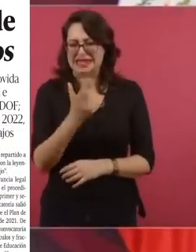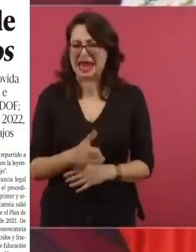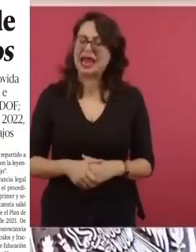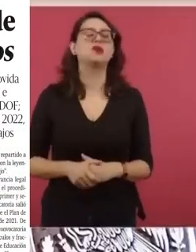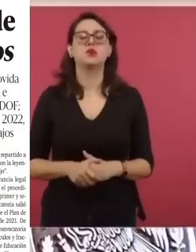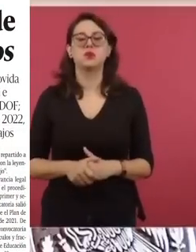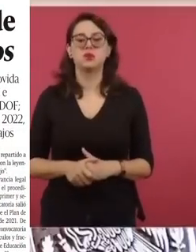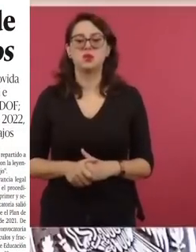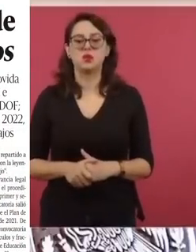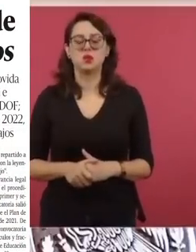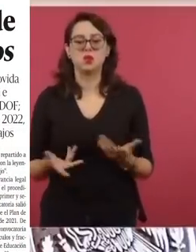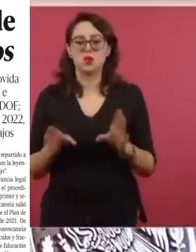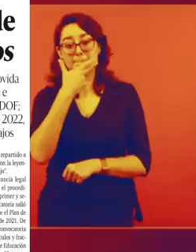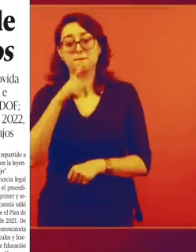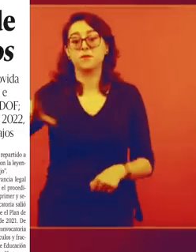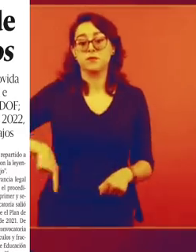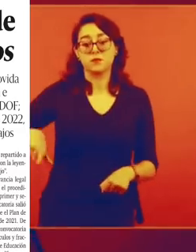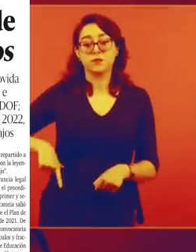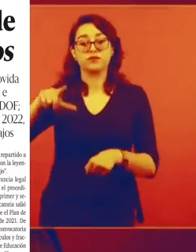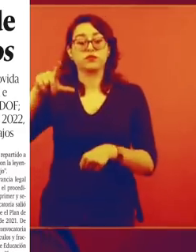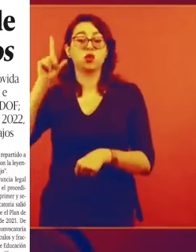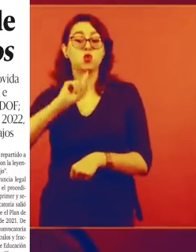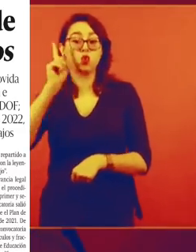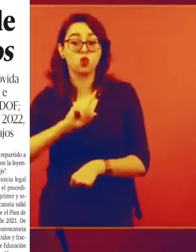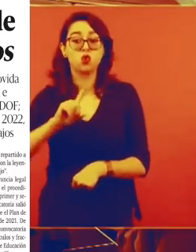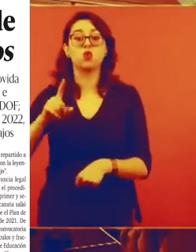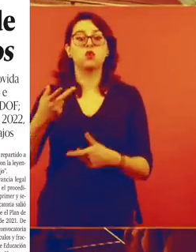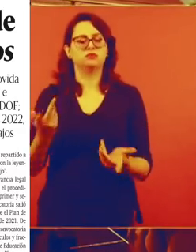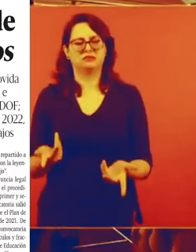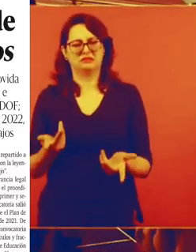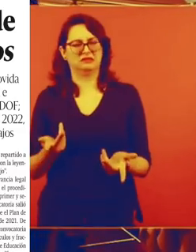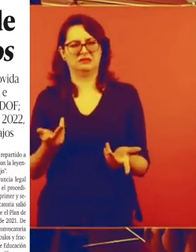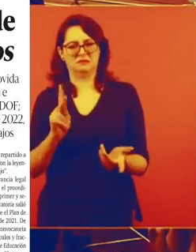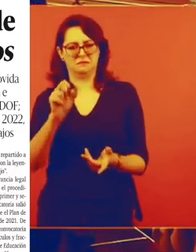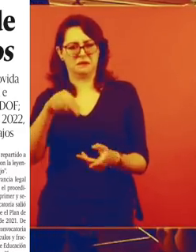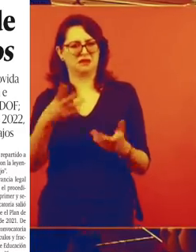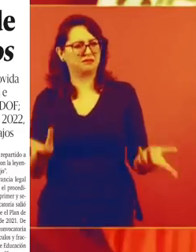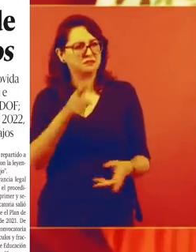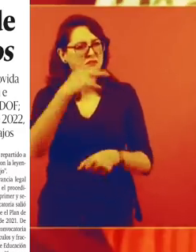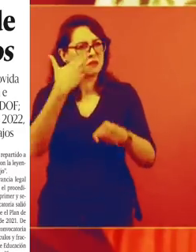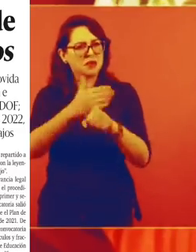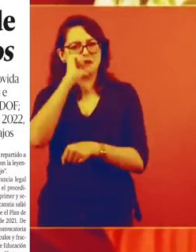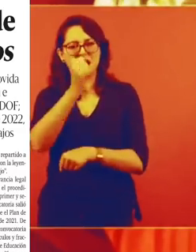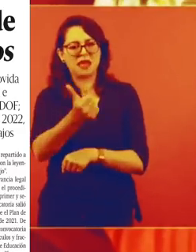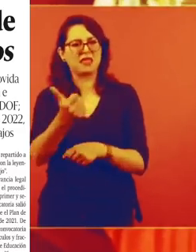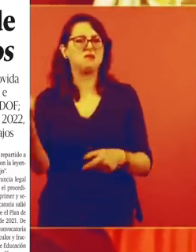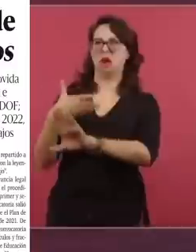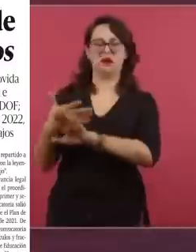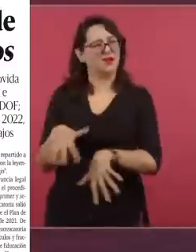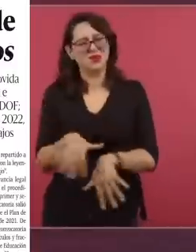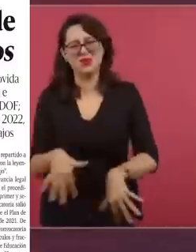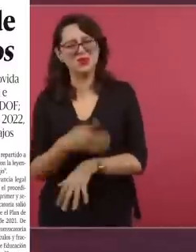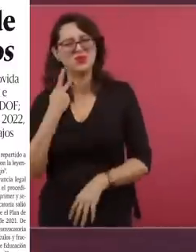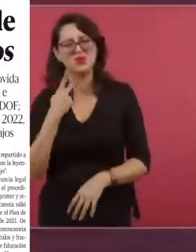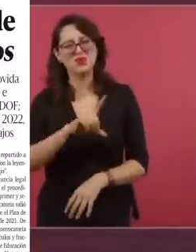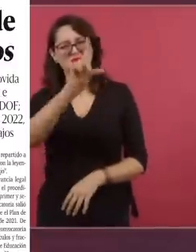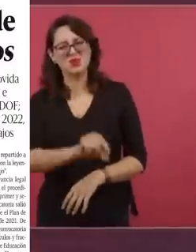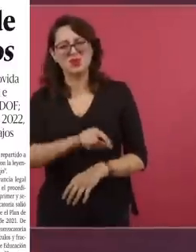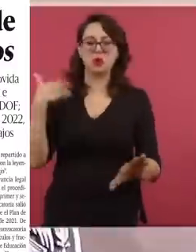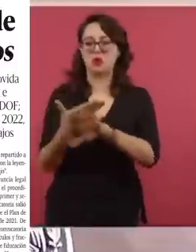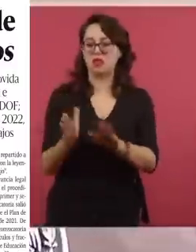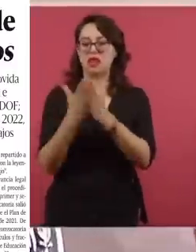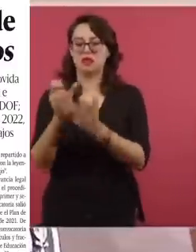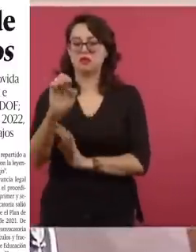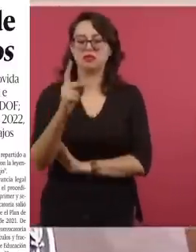de una gobernadora muy reaccionaria, conservadora, irresponsable y politiquera, que presenta una